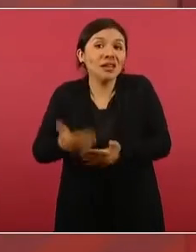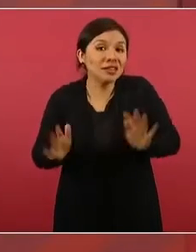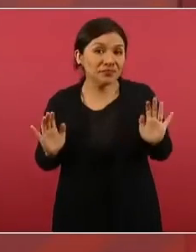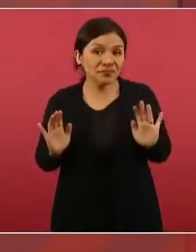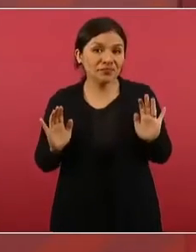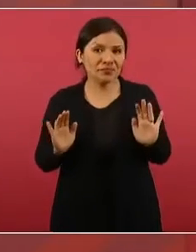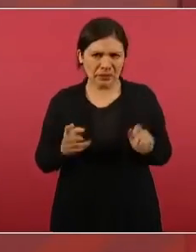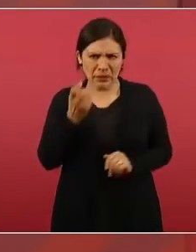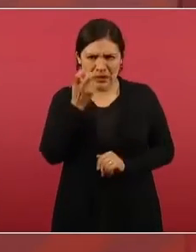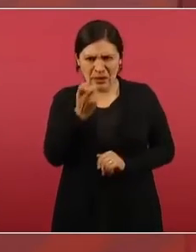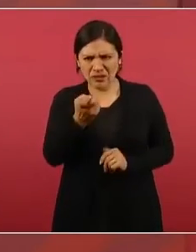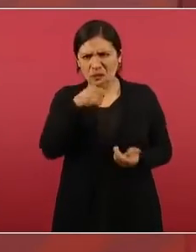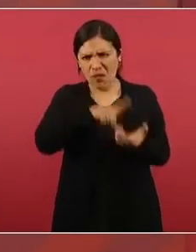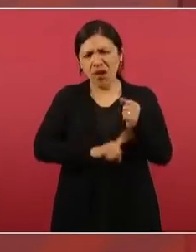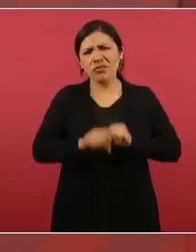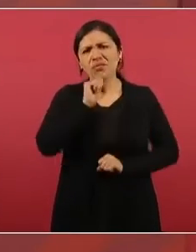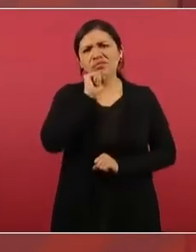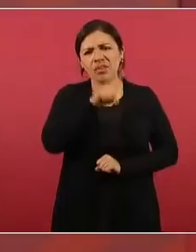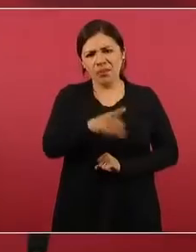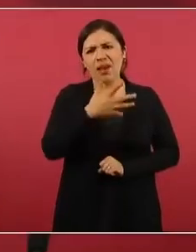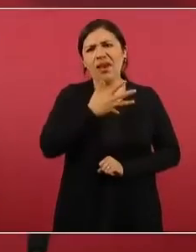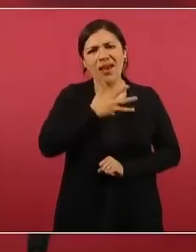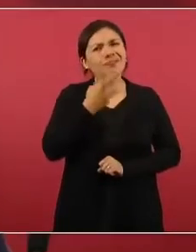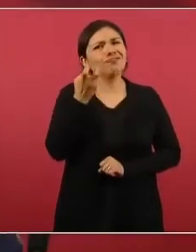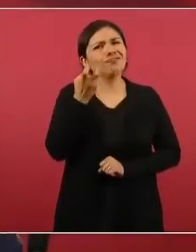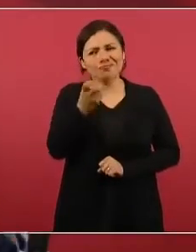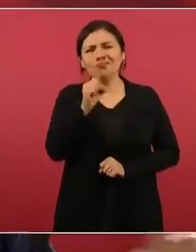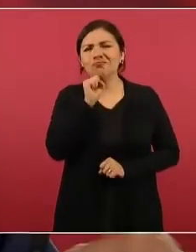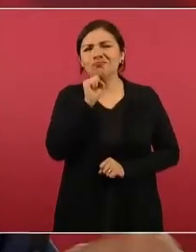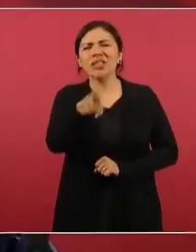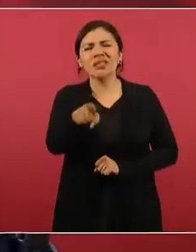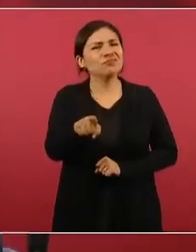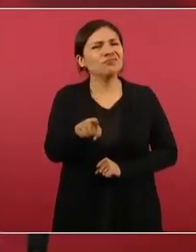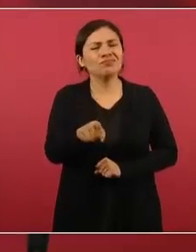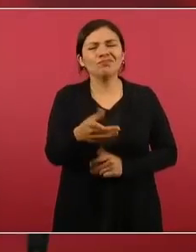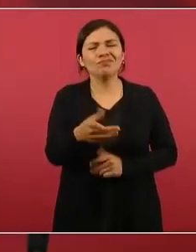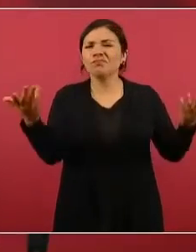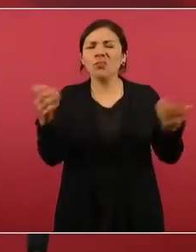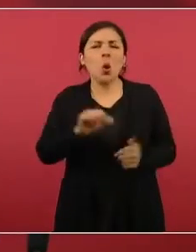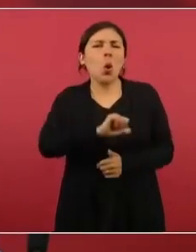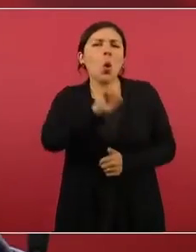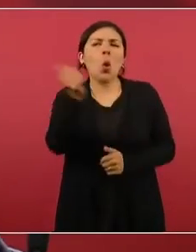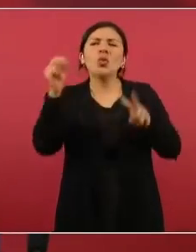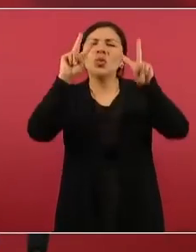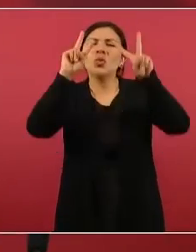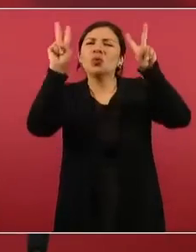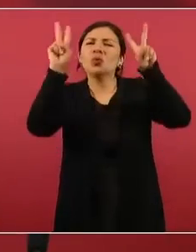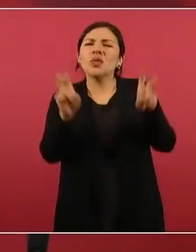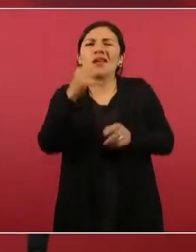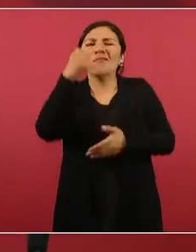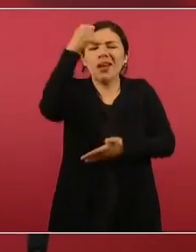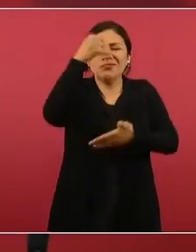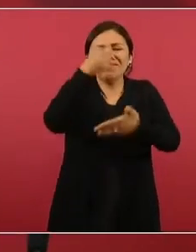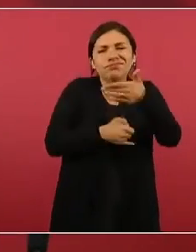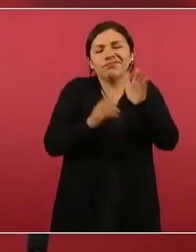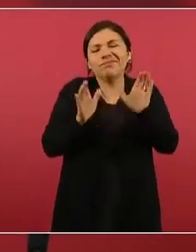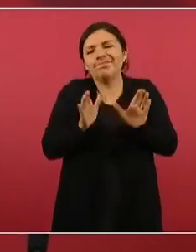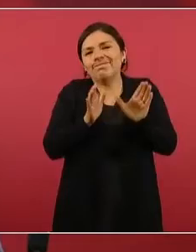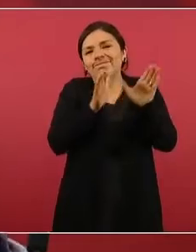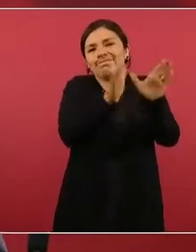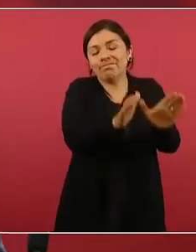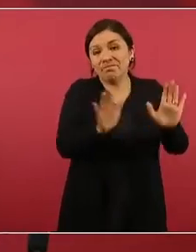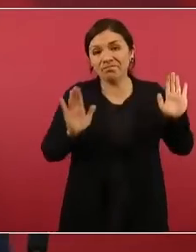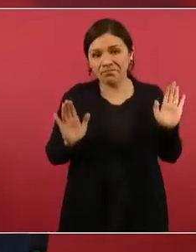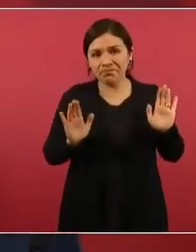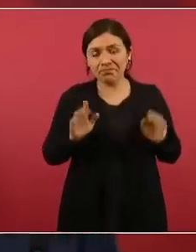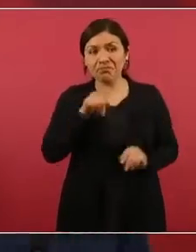porque todo esto tiene que ver también, y ese es otro asunto, ¿no?, de fondo.